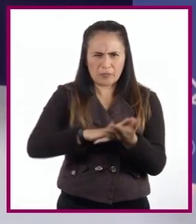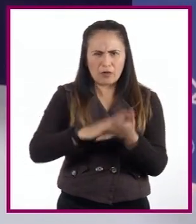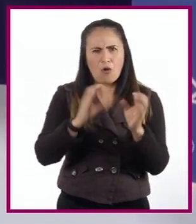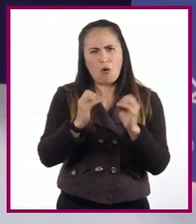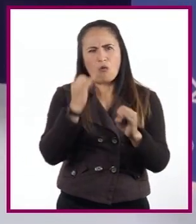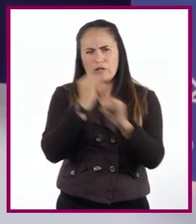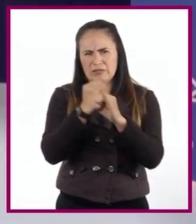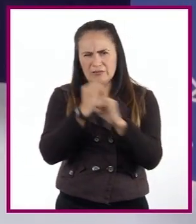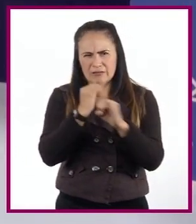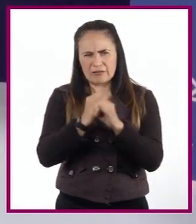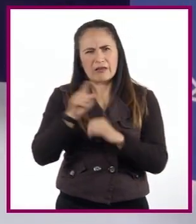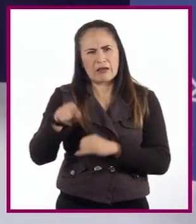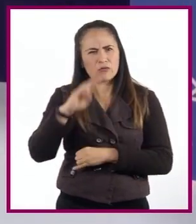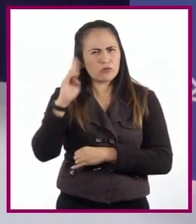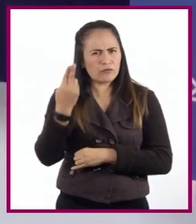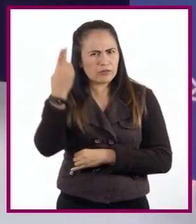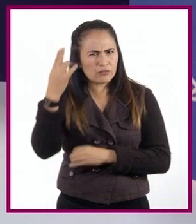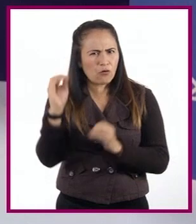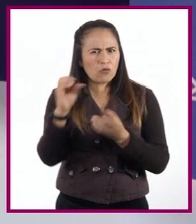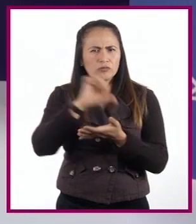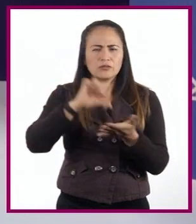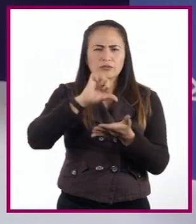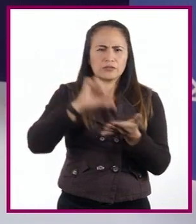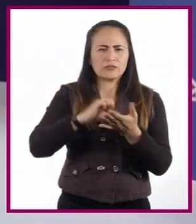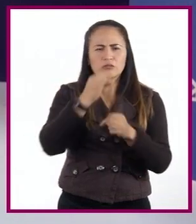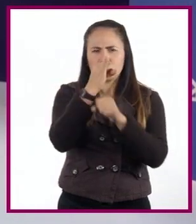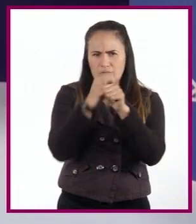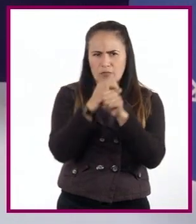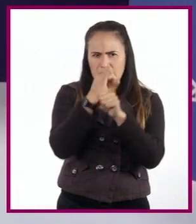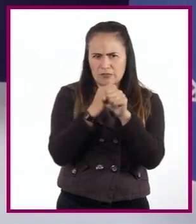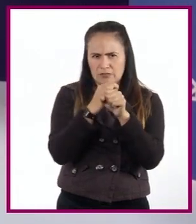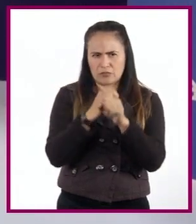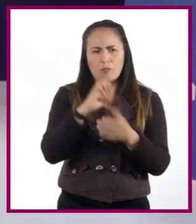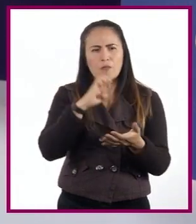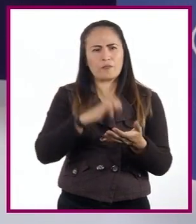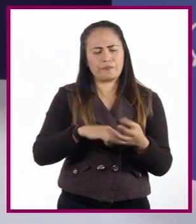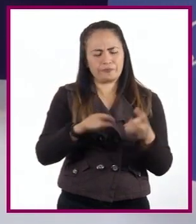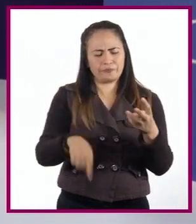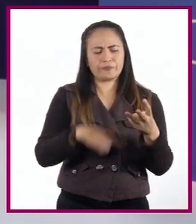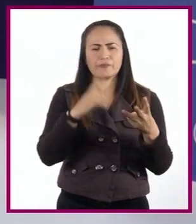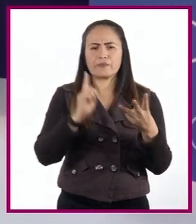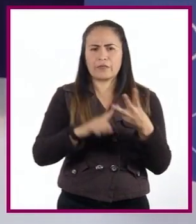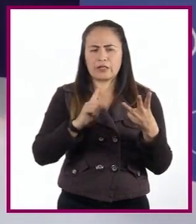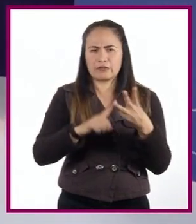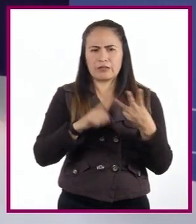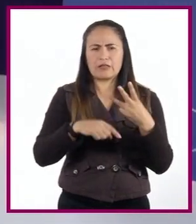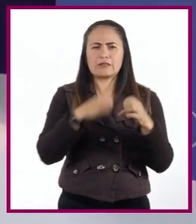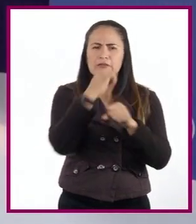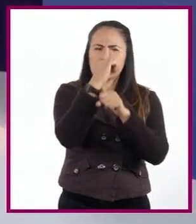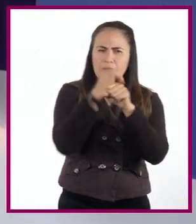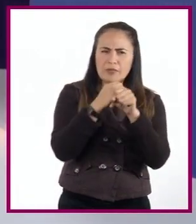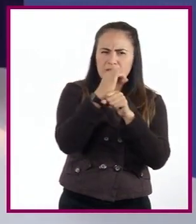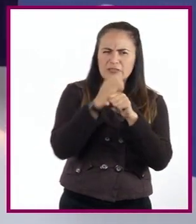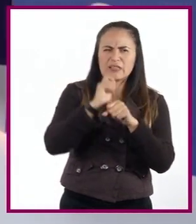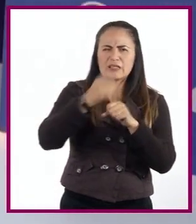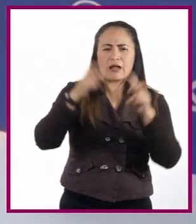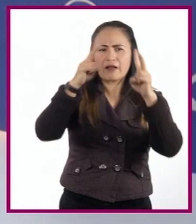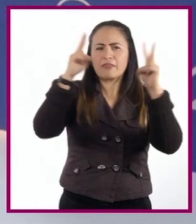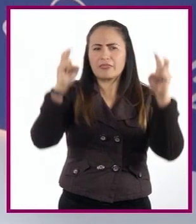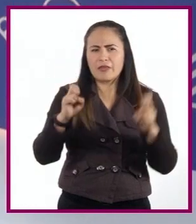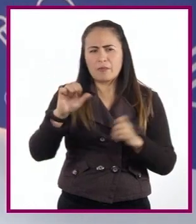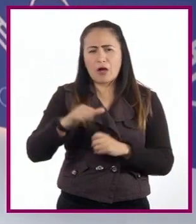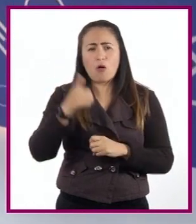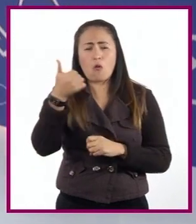de universidades o centros de investigación, por ejemplo. 3. Investigar qué se dice del tema en otros